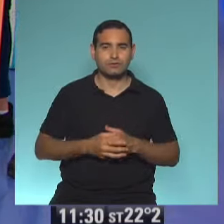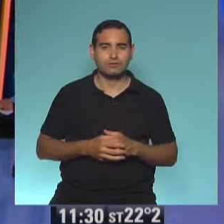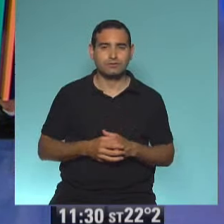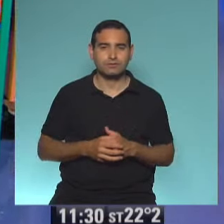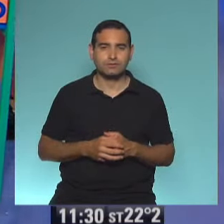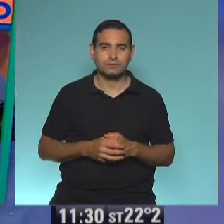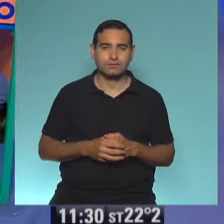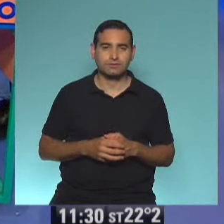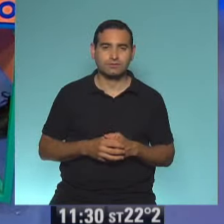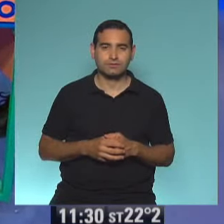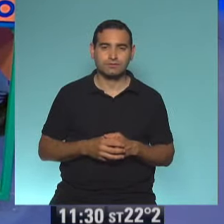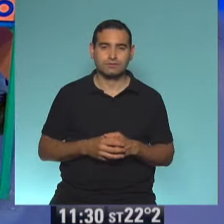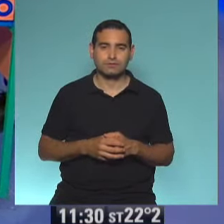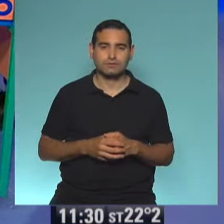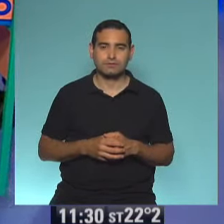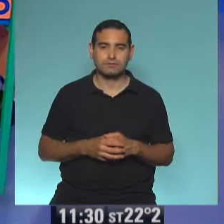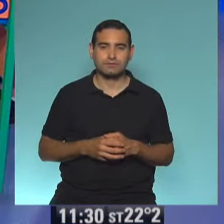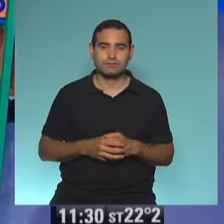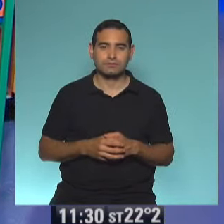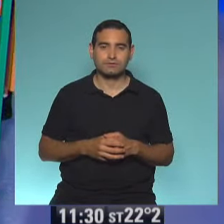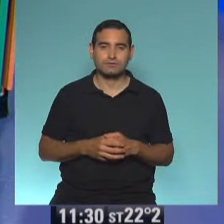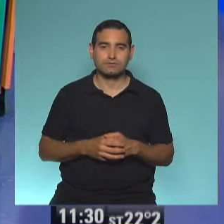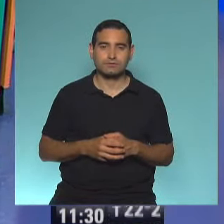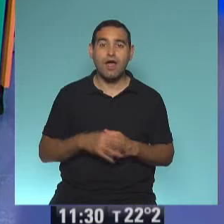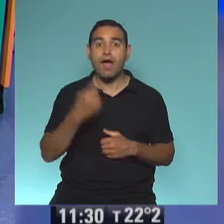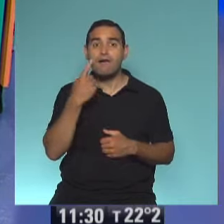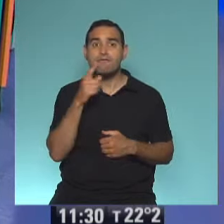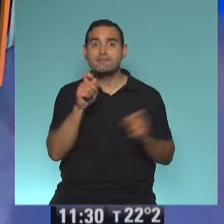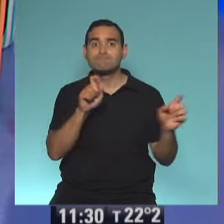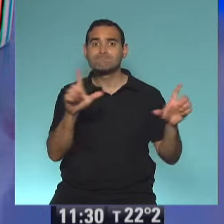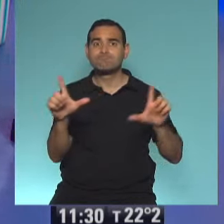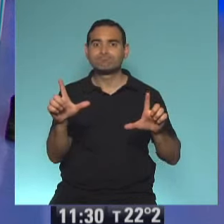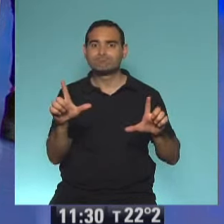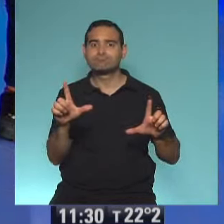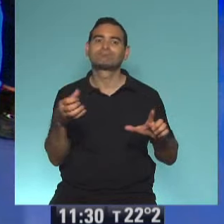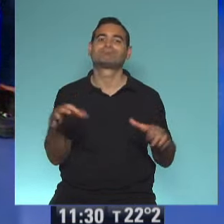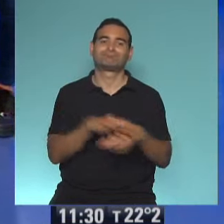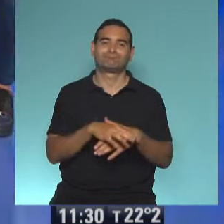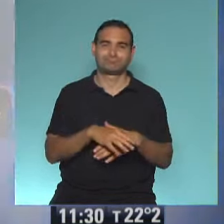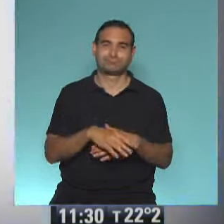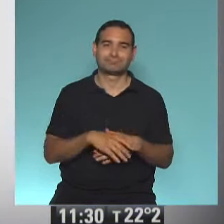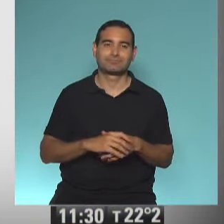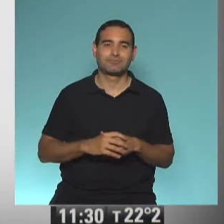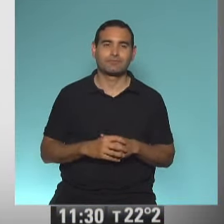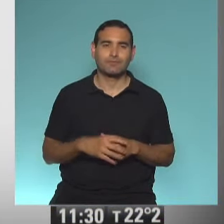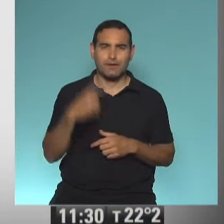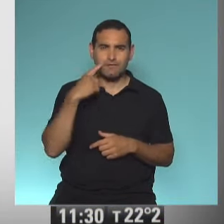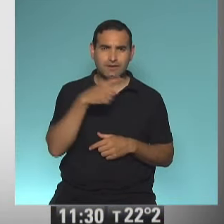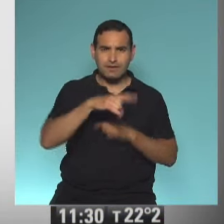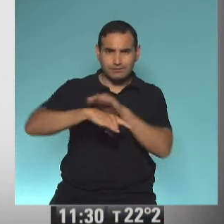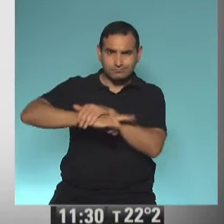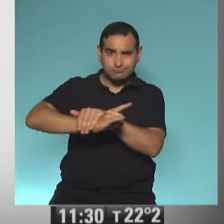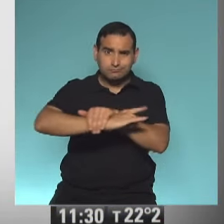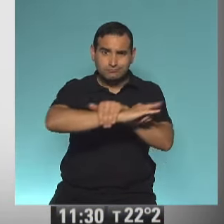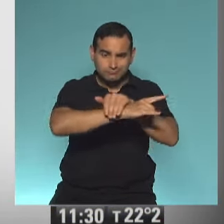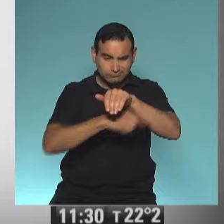animalillo. Y el caparazón, a ver ahí en la pantalla si me hacen exactamente. Claro, y el caparazón tiene también como una